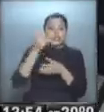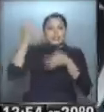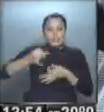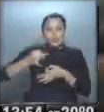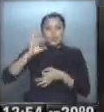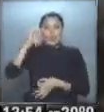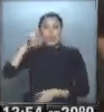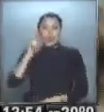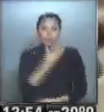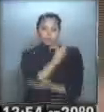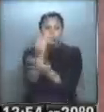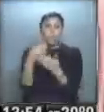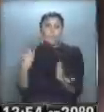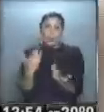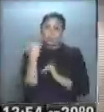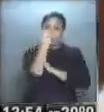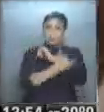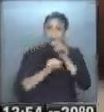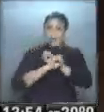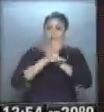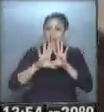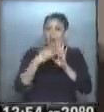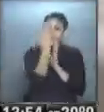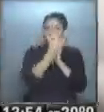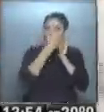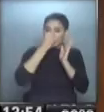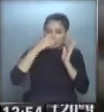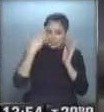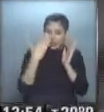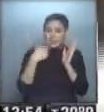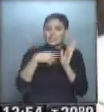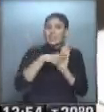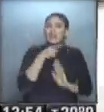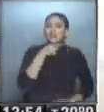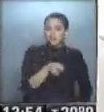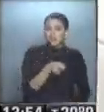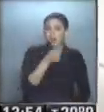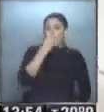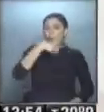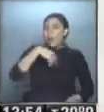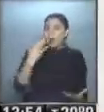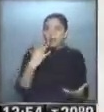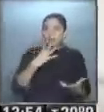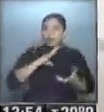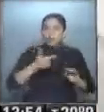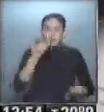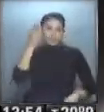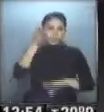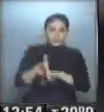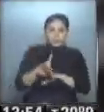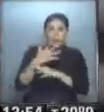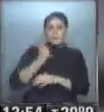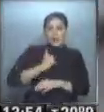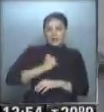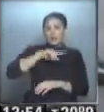y por eso hizo pública su posición mediante un comunicado de la Cancillería rechazando cualquier posibilidad de intervención